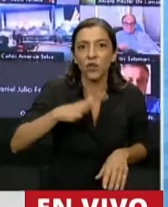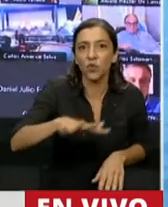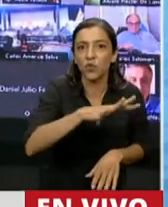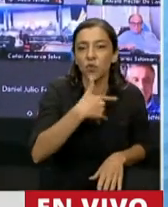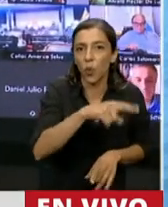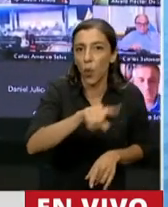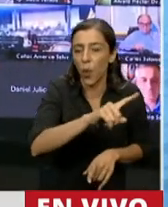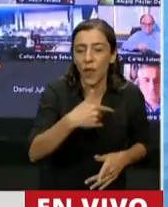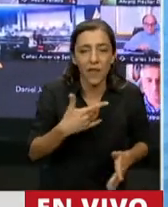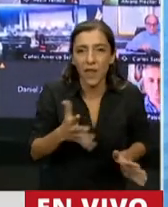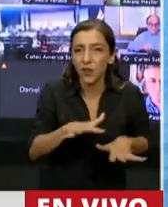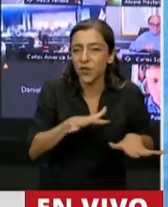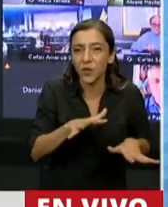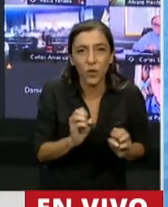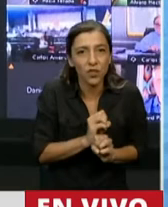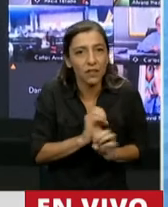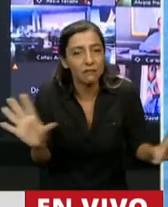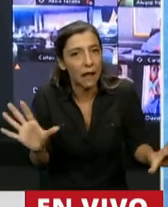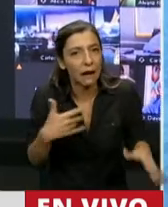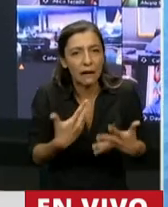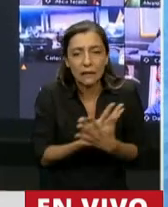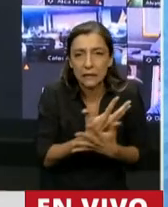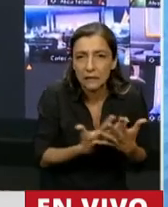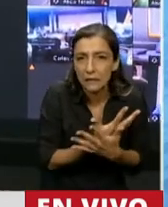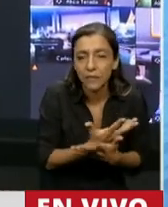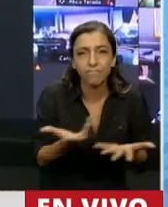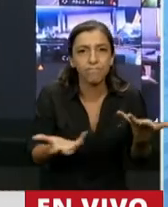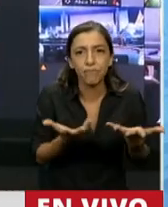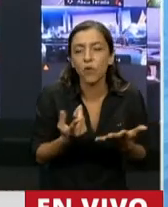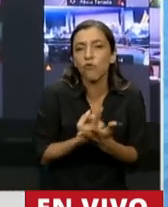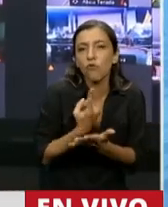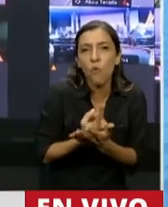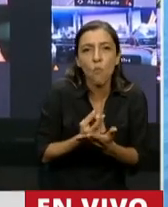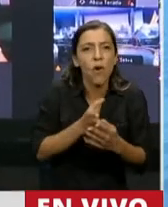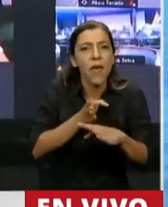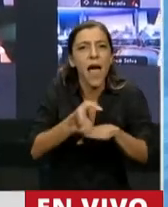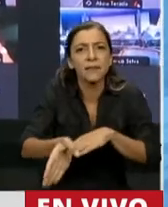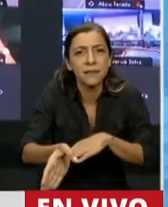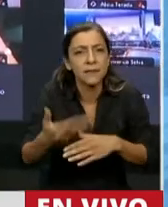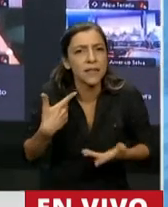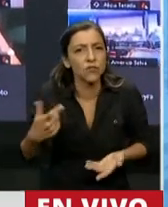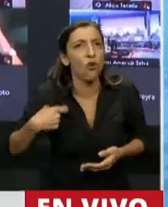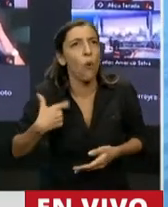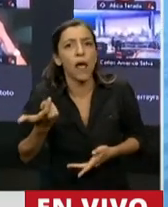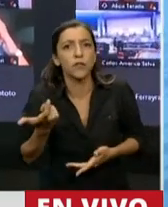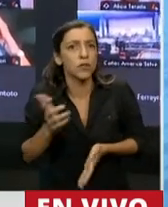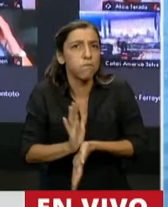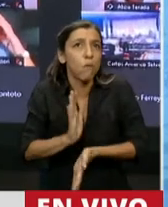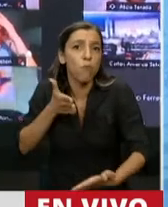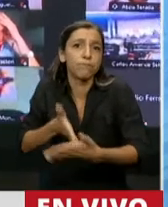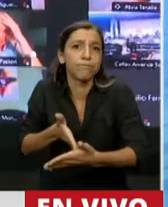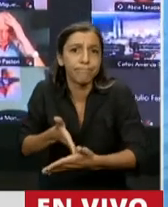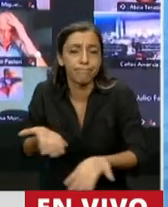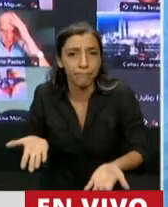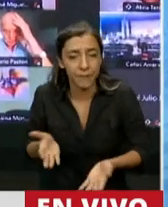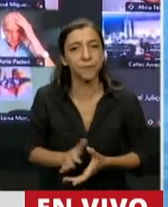muy extremada situación de vulnerabilidad por no poder utilizar esta obra social. En el Senado de la